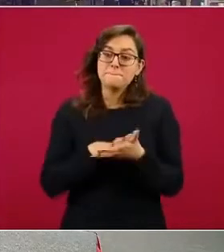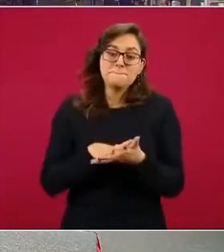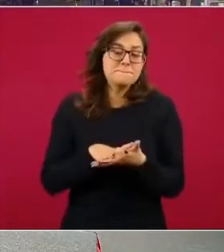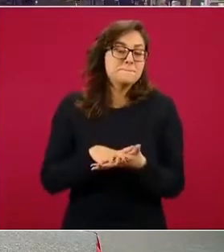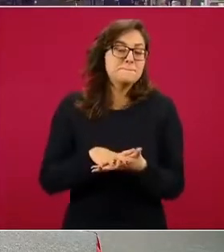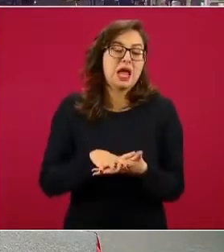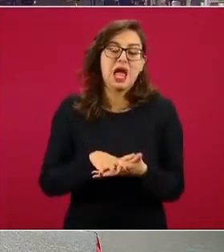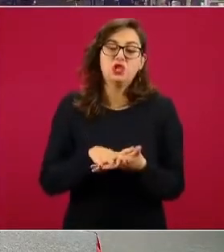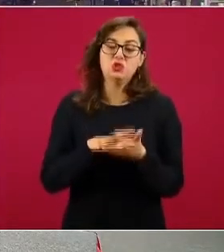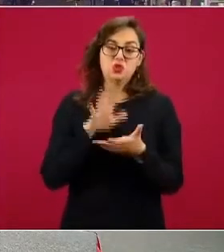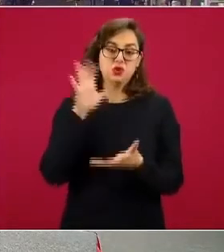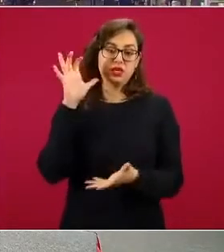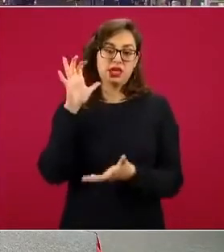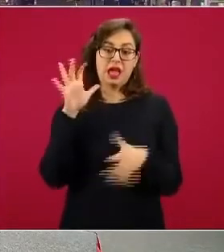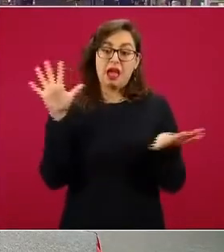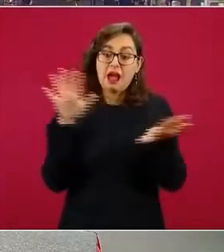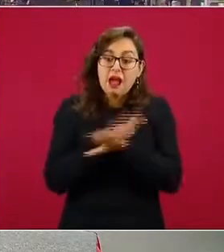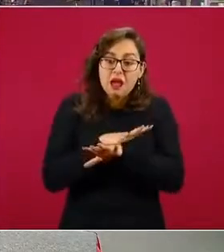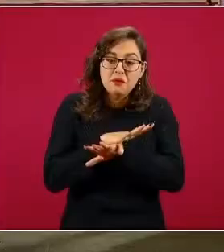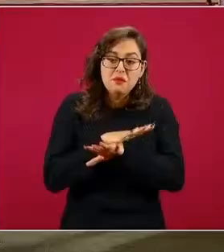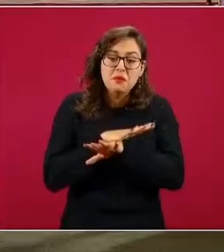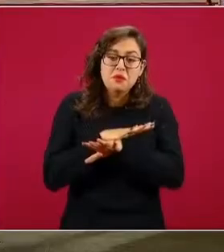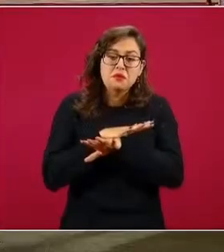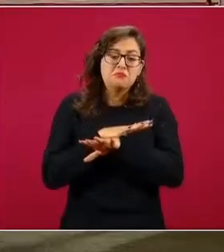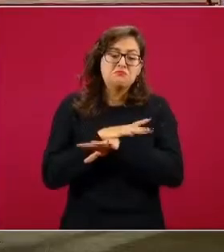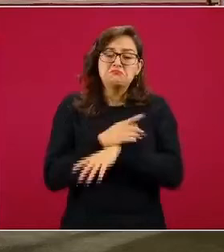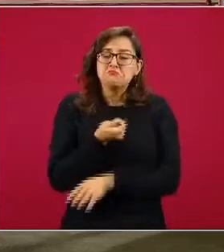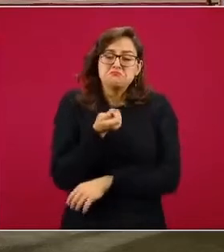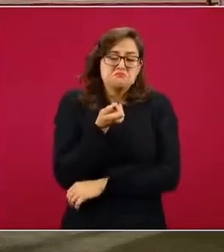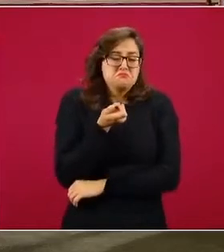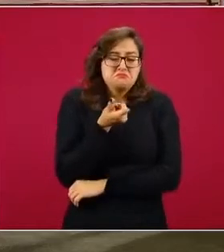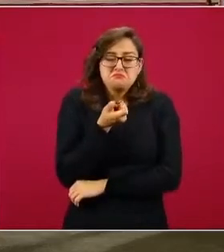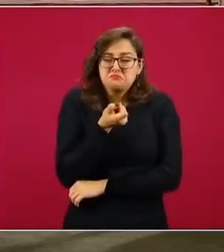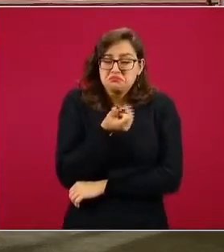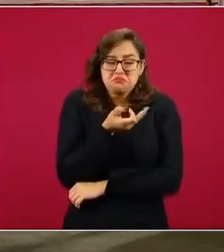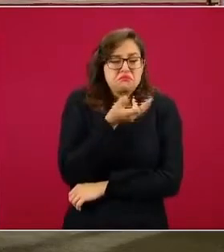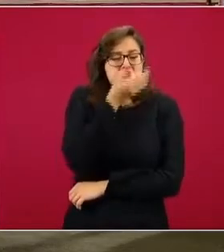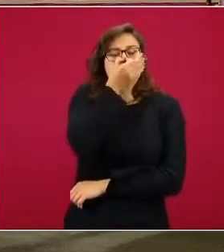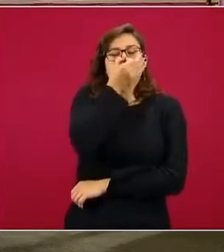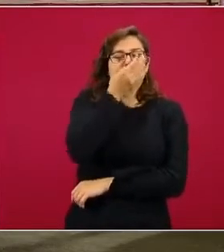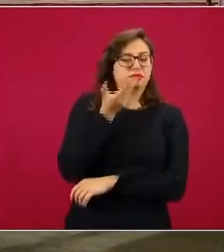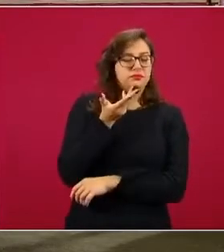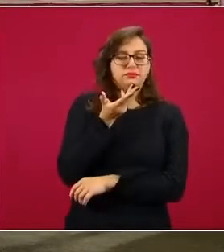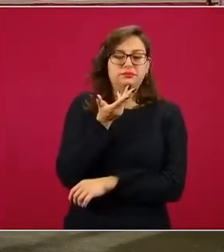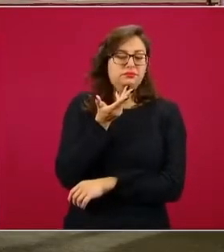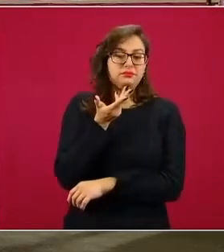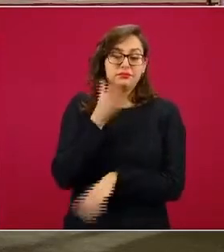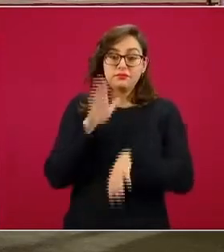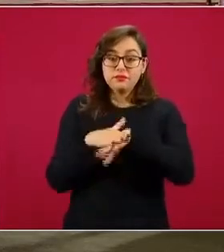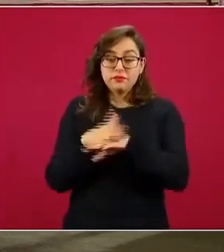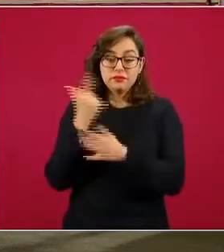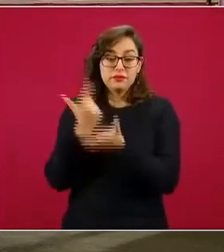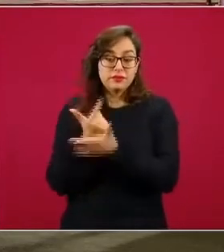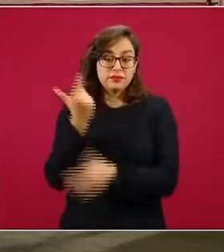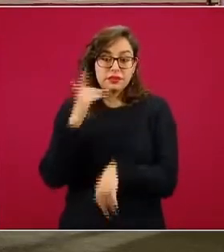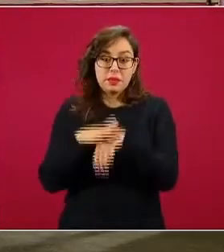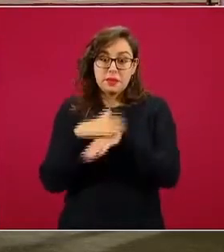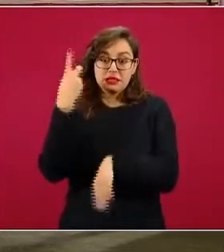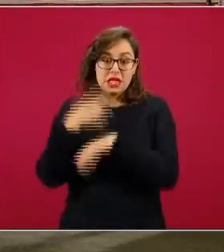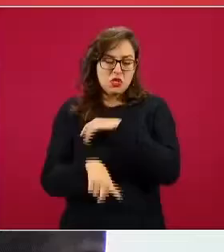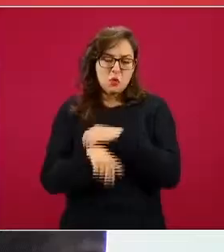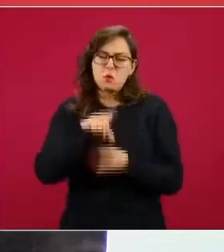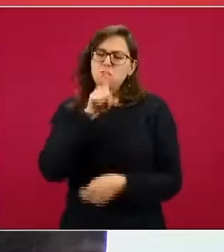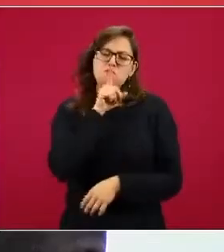son mutaciones que no confieren estas ventajas adaptativas. Tampoco necesariamente confieren una